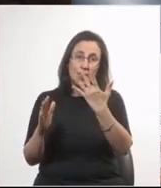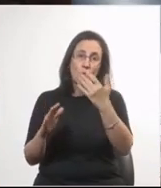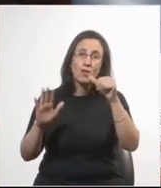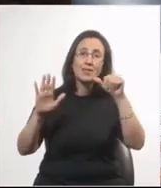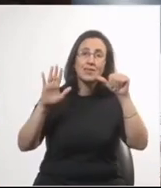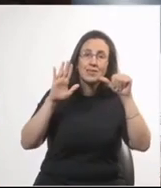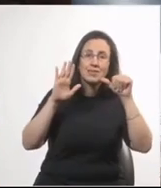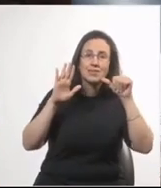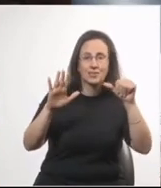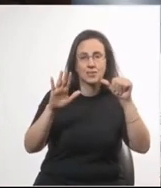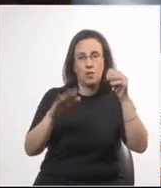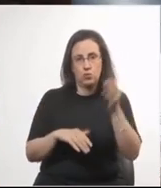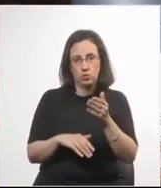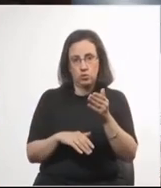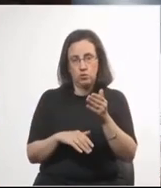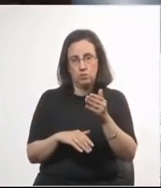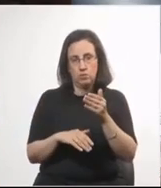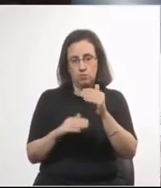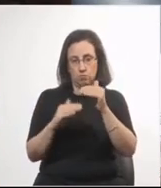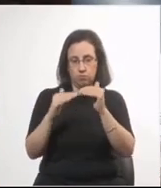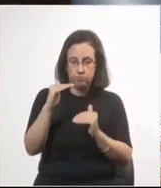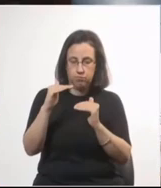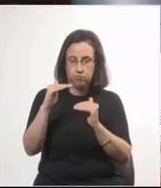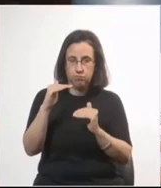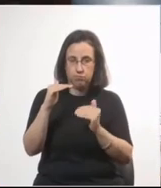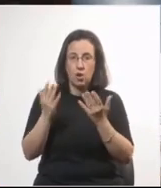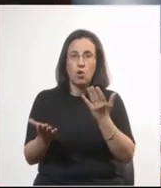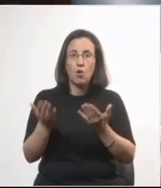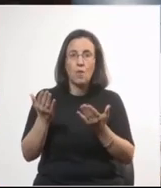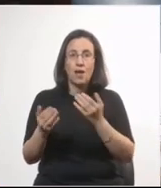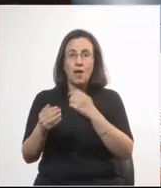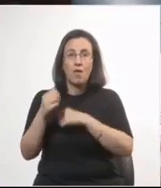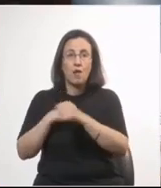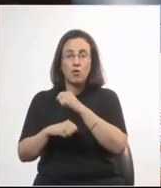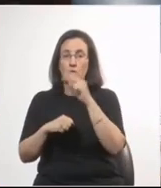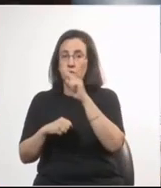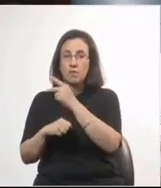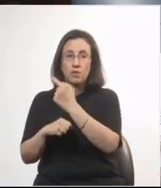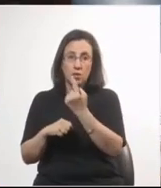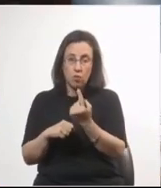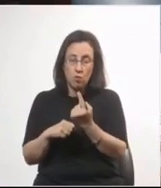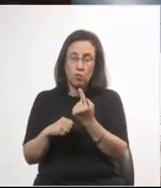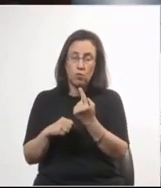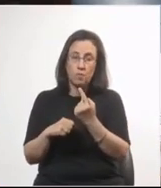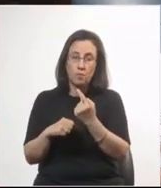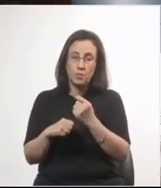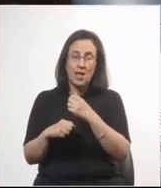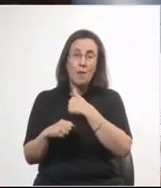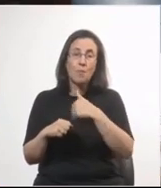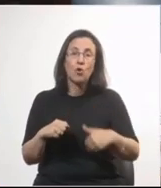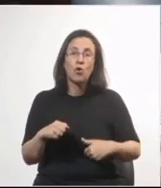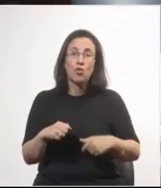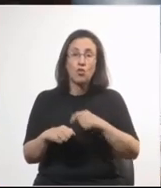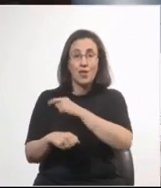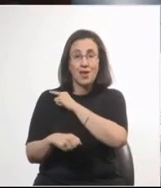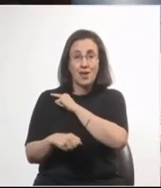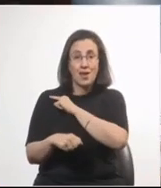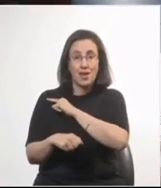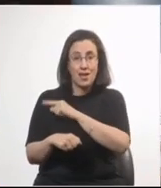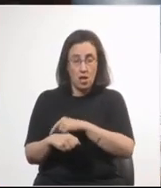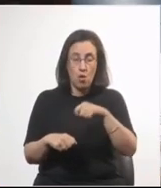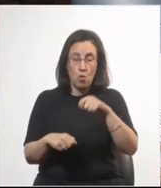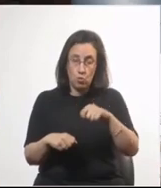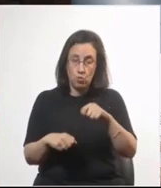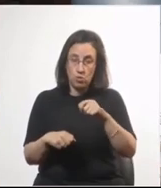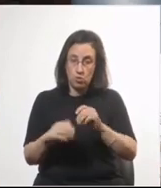0,56% por debajo de lo que estuvo en el 2021. El informe del Poder Ejecutivo dice que estuvo un